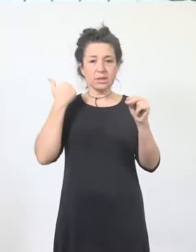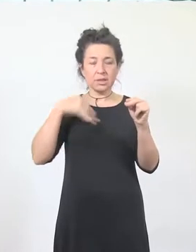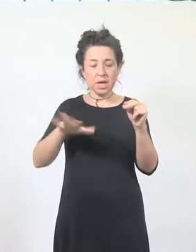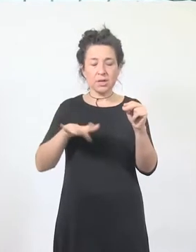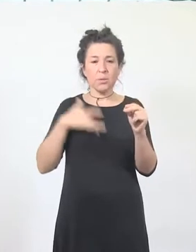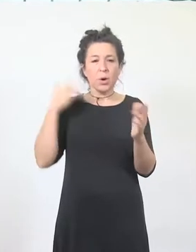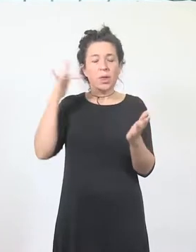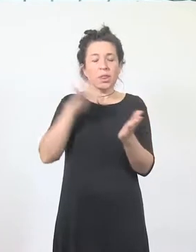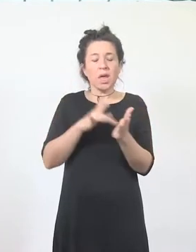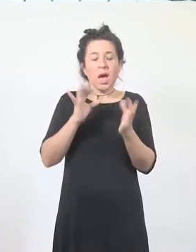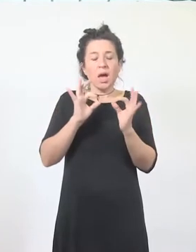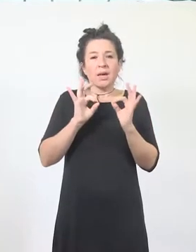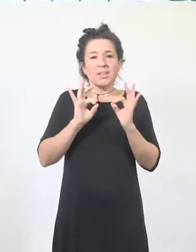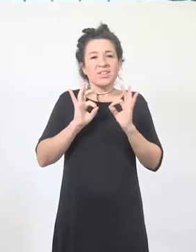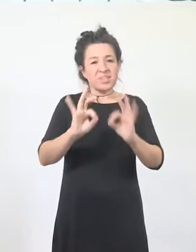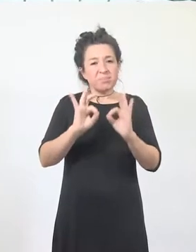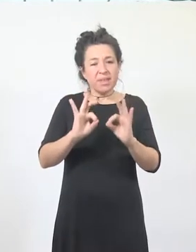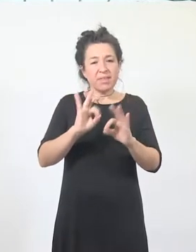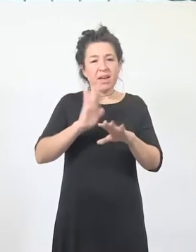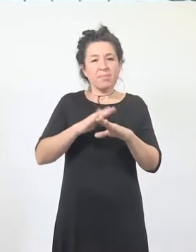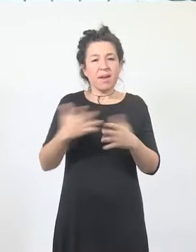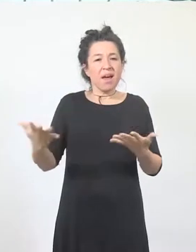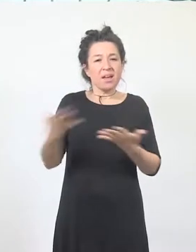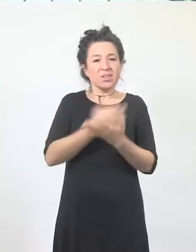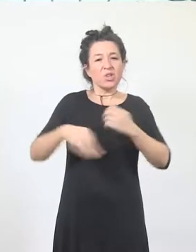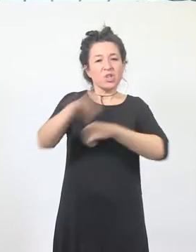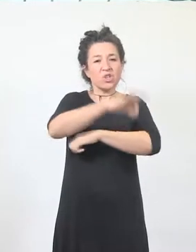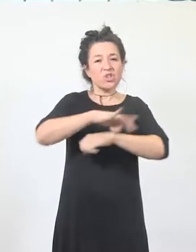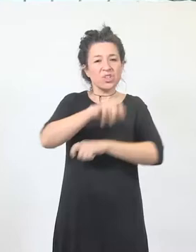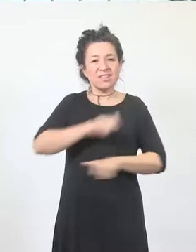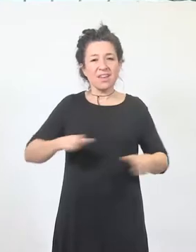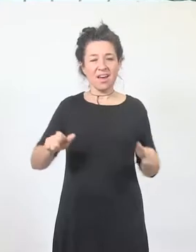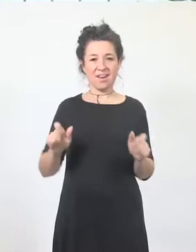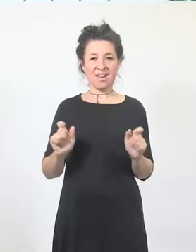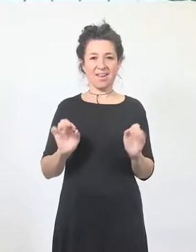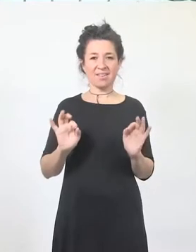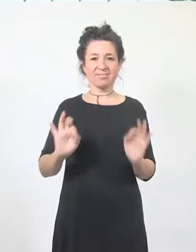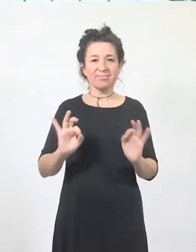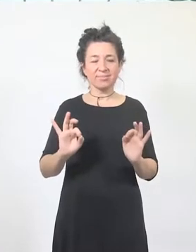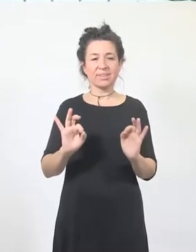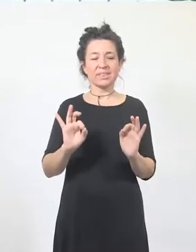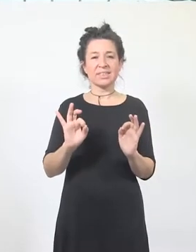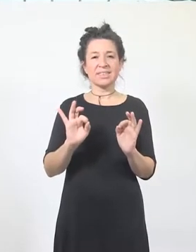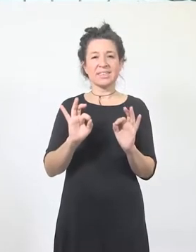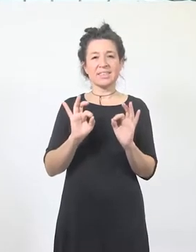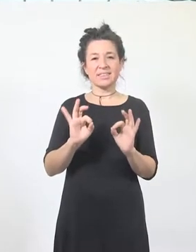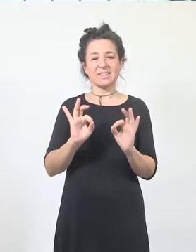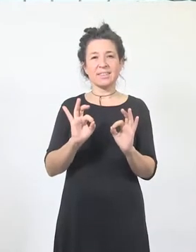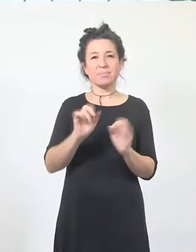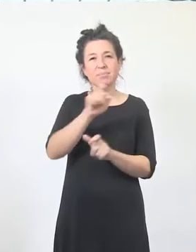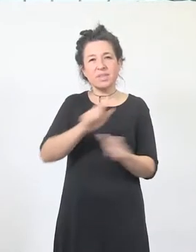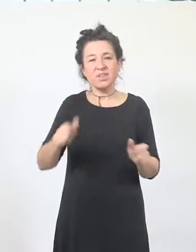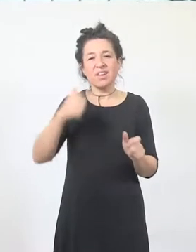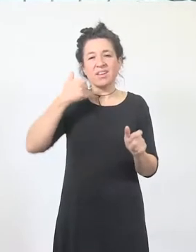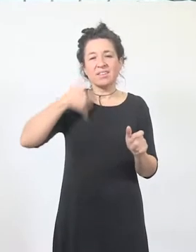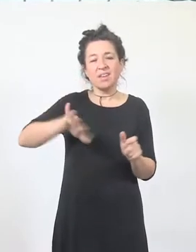Fue un día especial para todos los saharauis, sobre todo los que ya